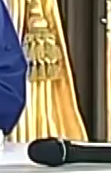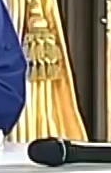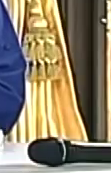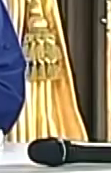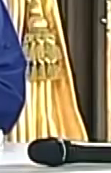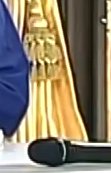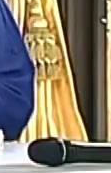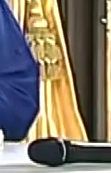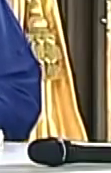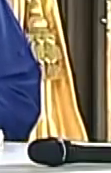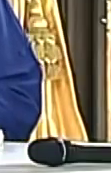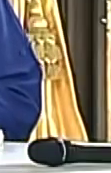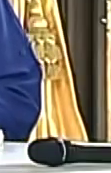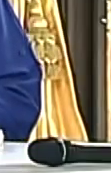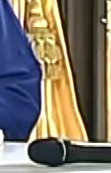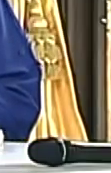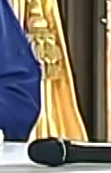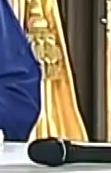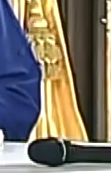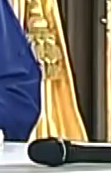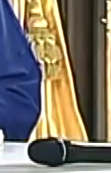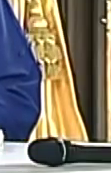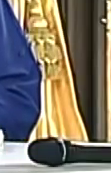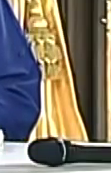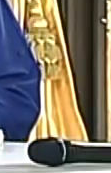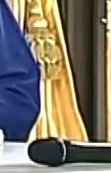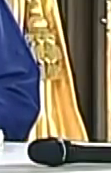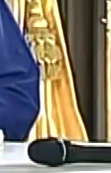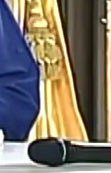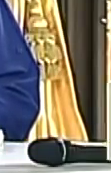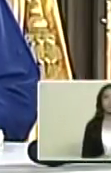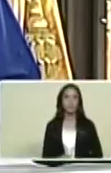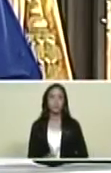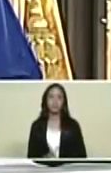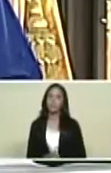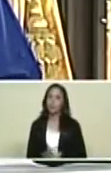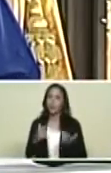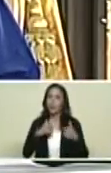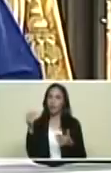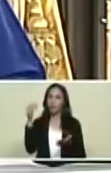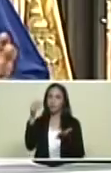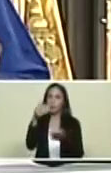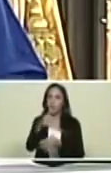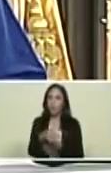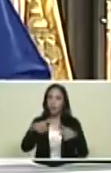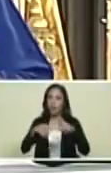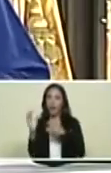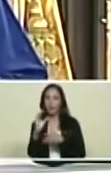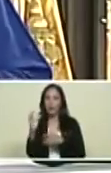a recibir una Caracas que estaba en una lluvia